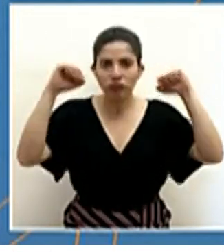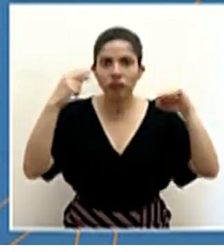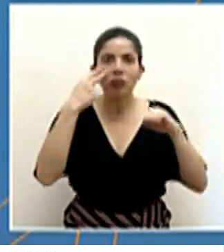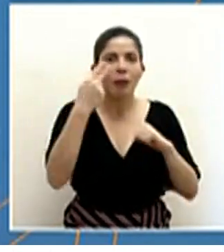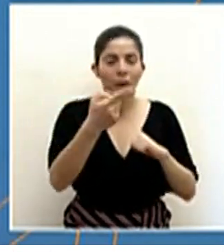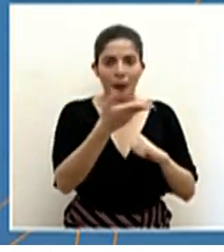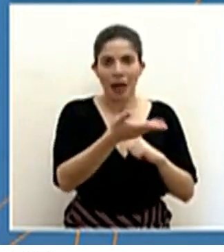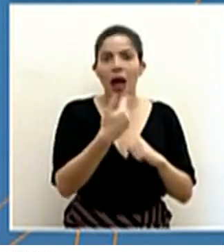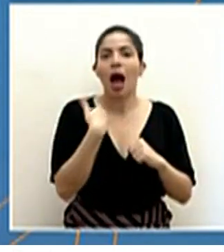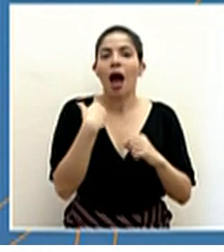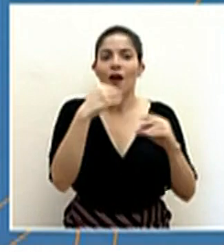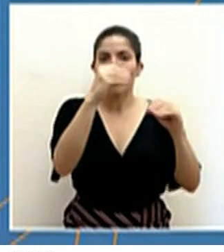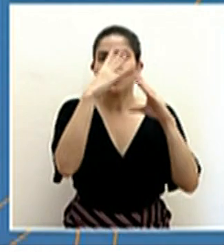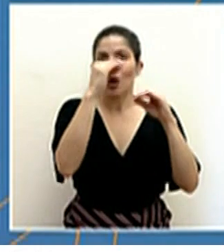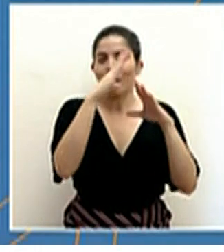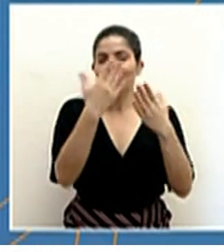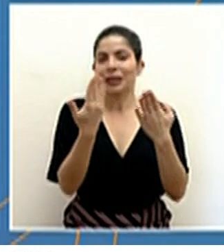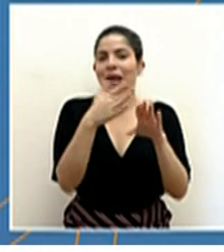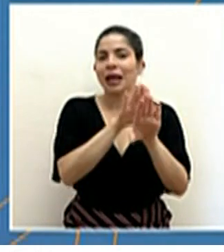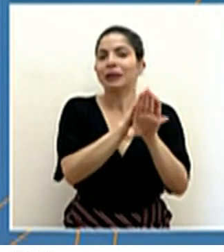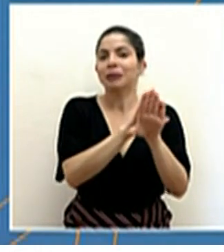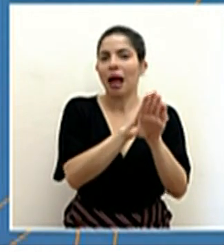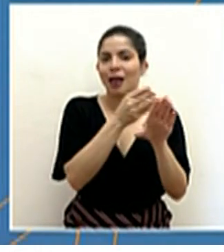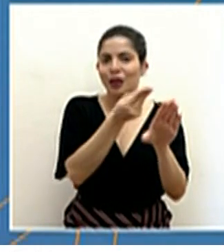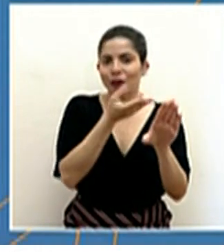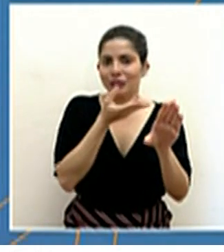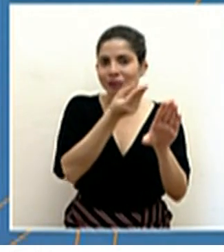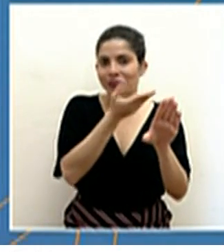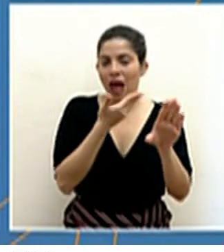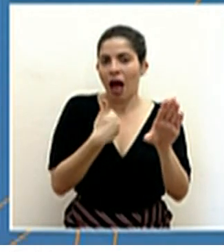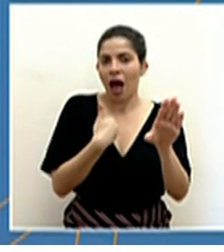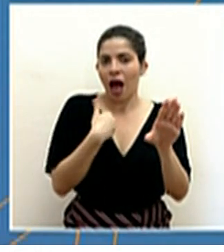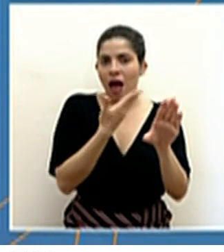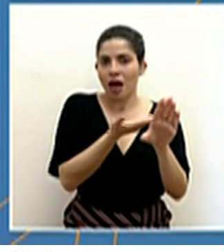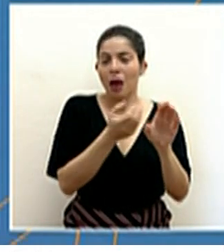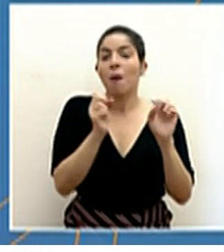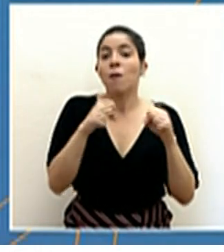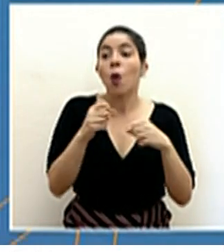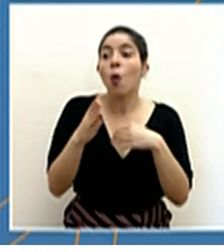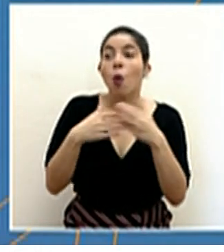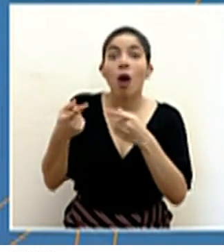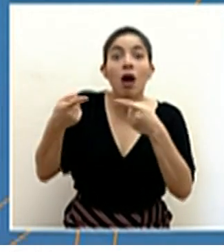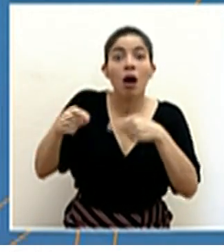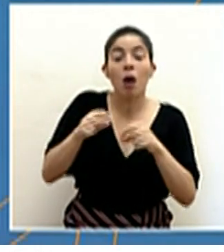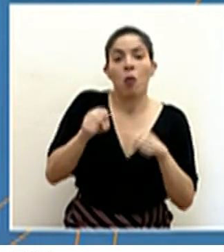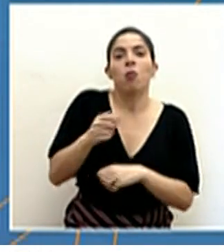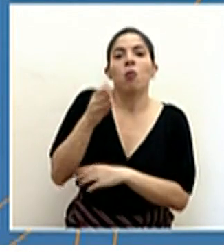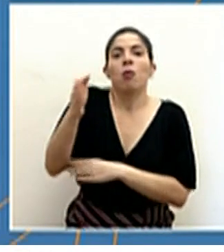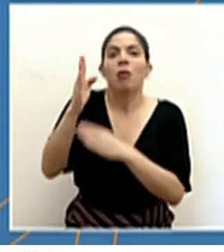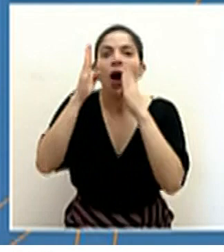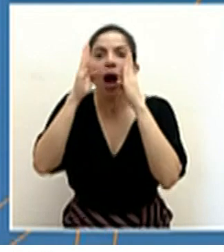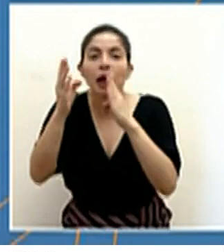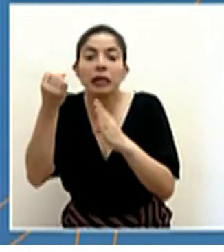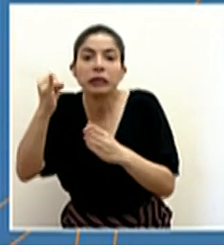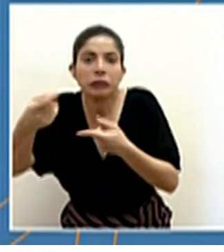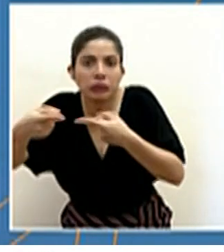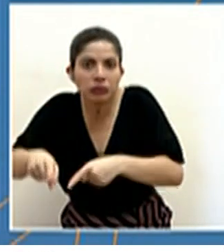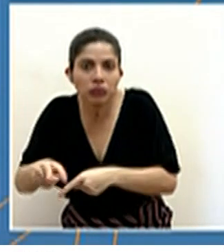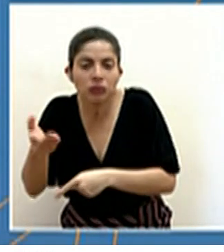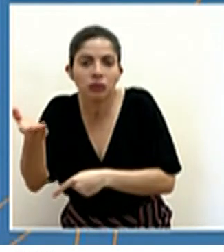un respaldo de esta plataforma de seguimiento para poder atender cualquier situación de emergencia que pueda